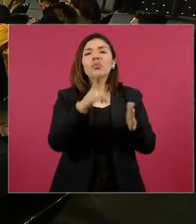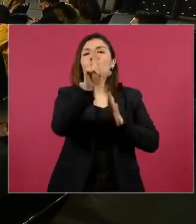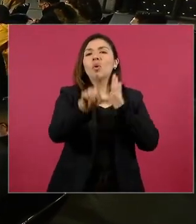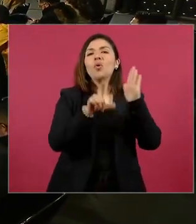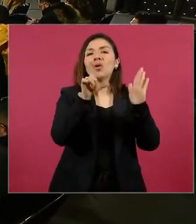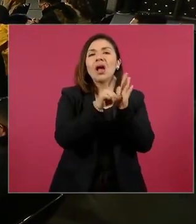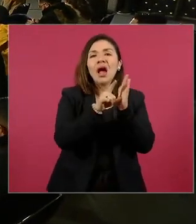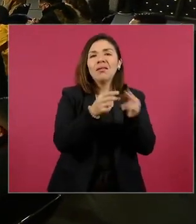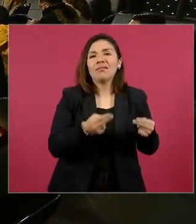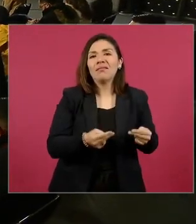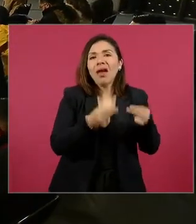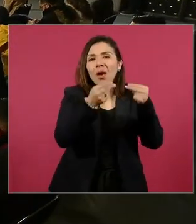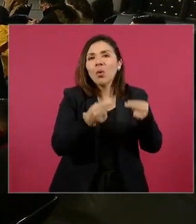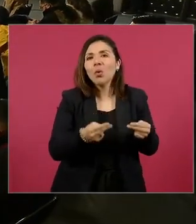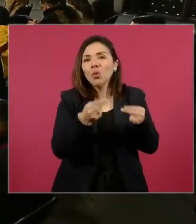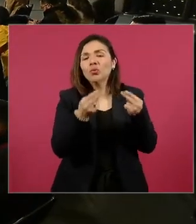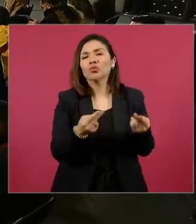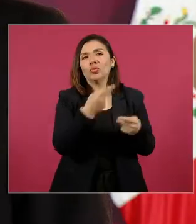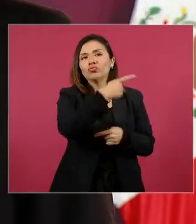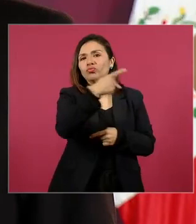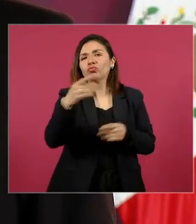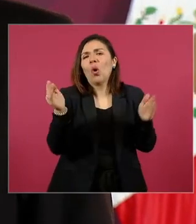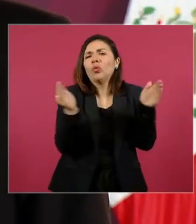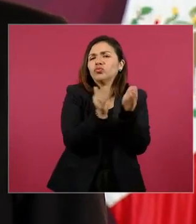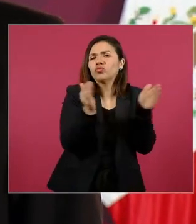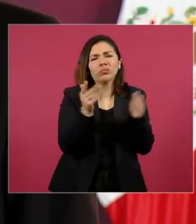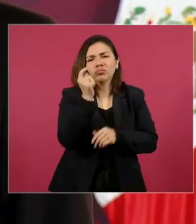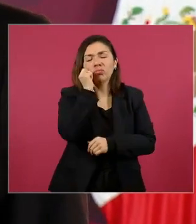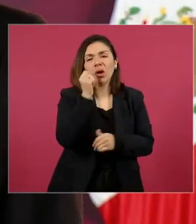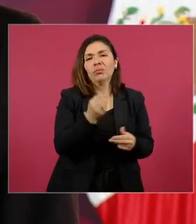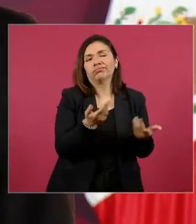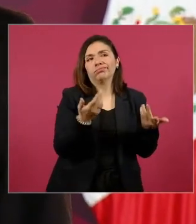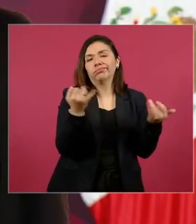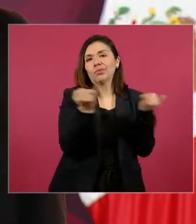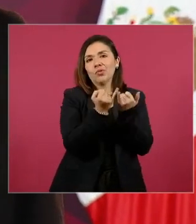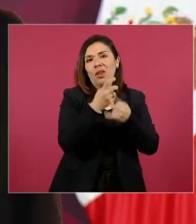locales, sus pequeños negocios.